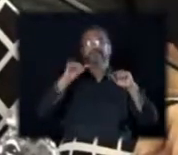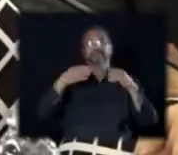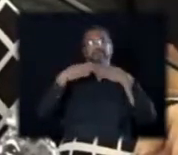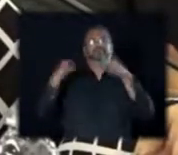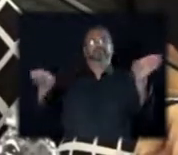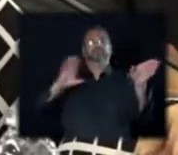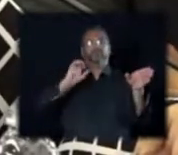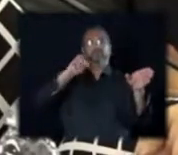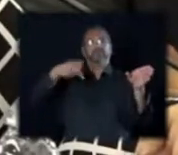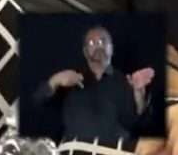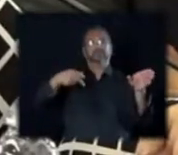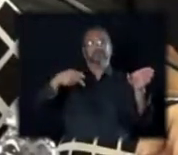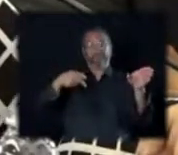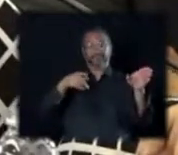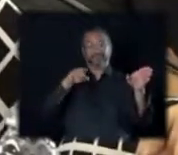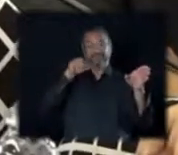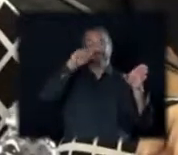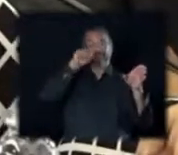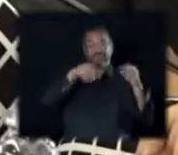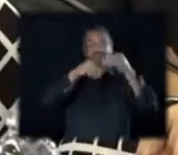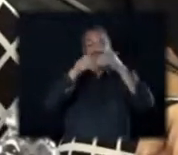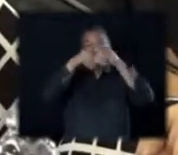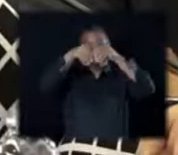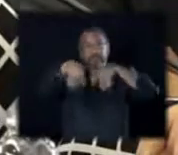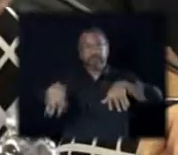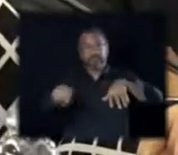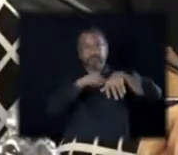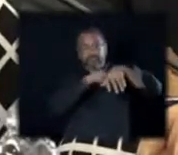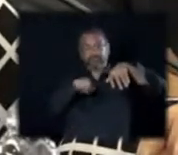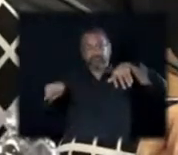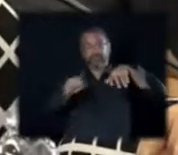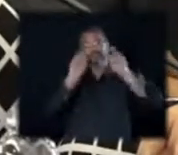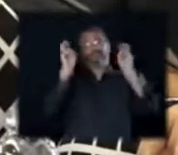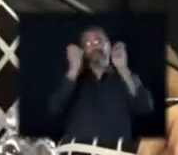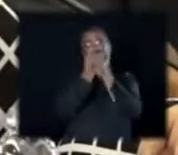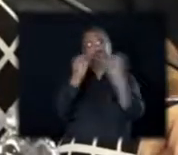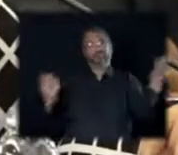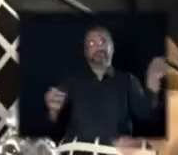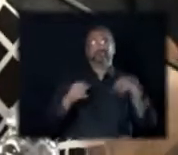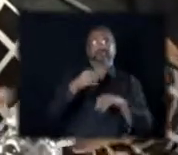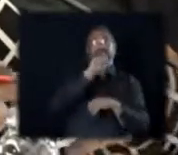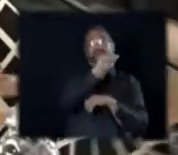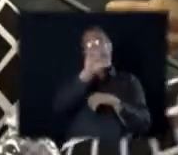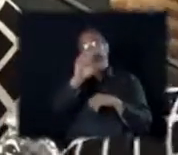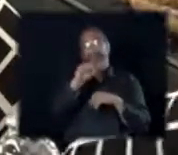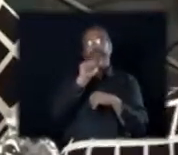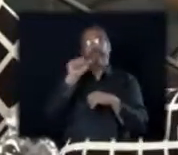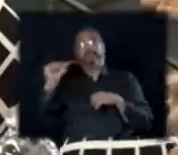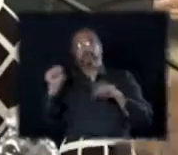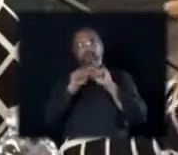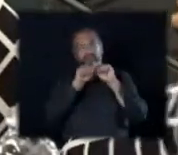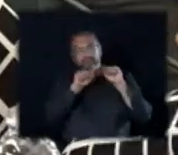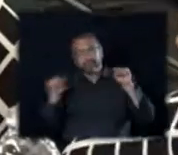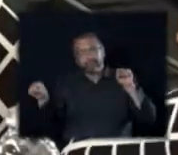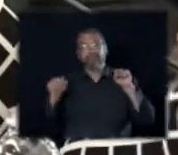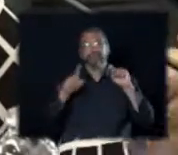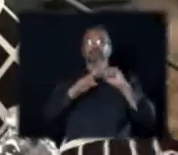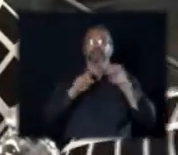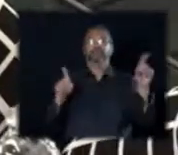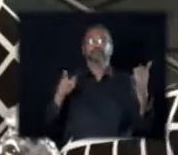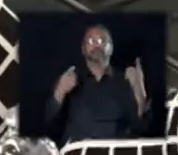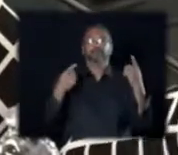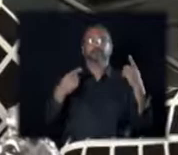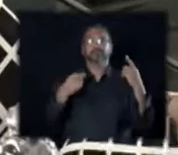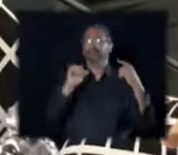las corporaciones públicas, que son las que son realmente públicas e independientes, como por ejemplo,